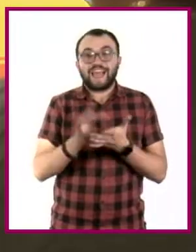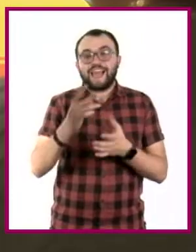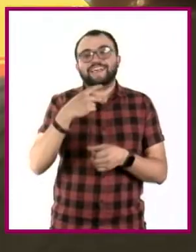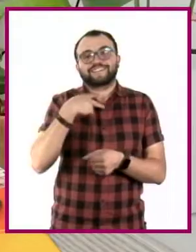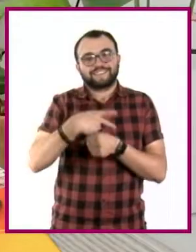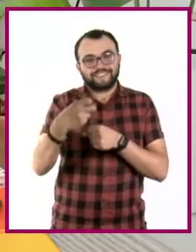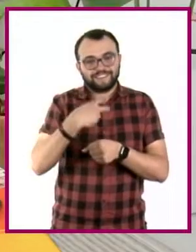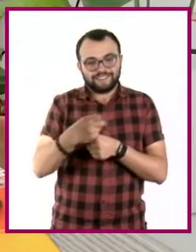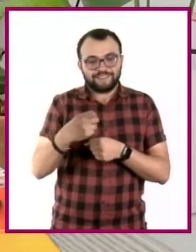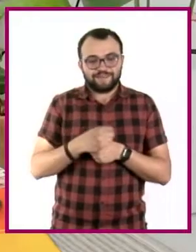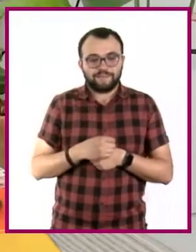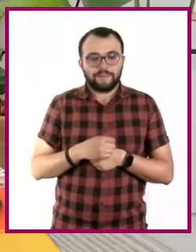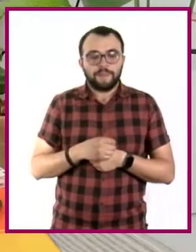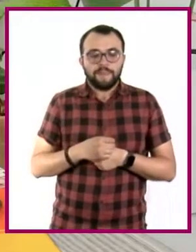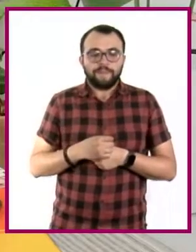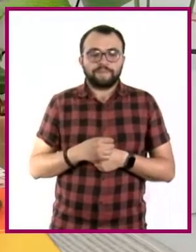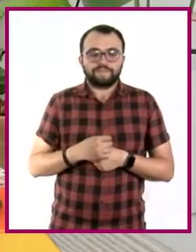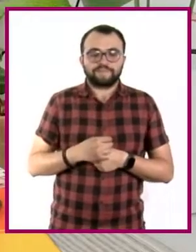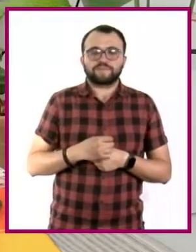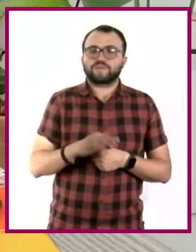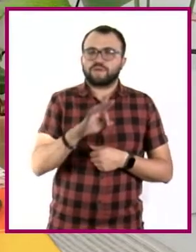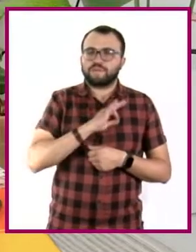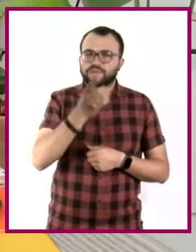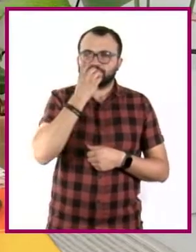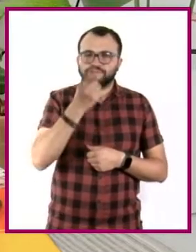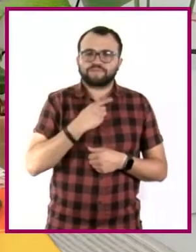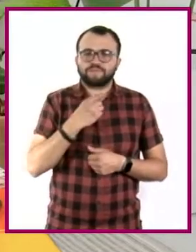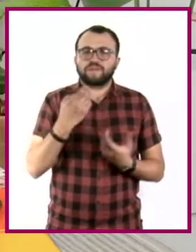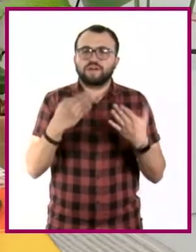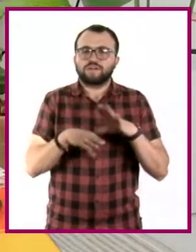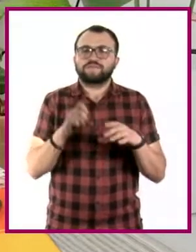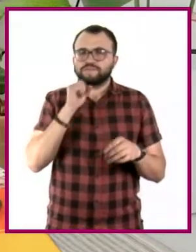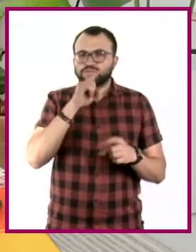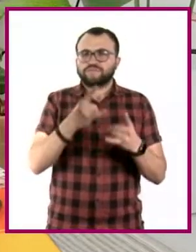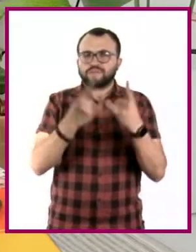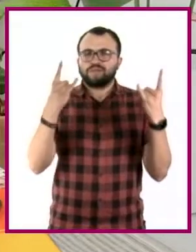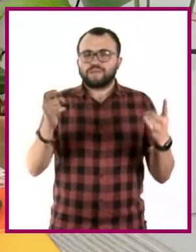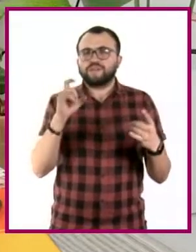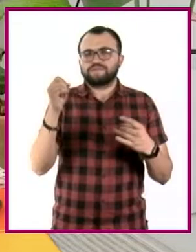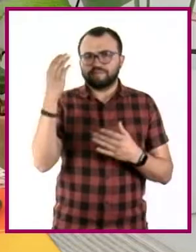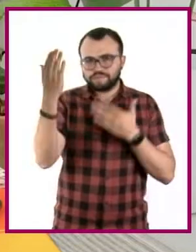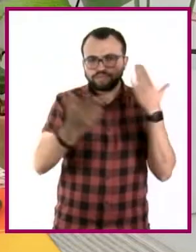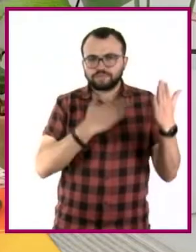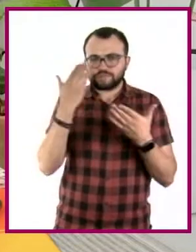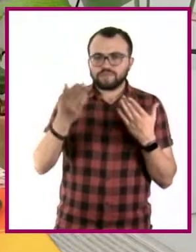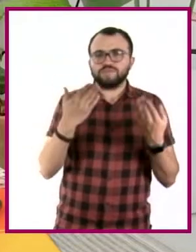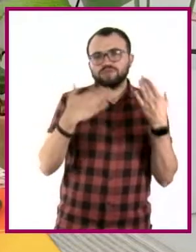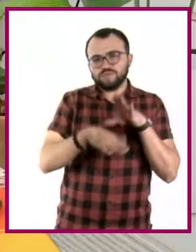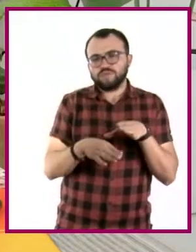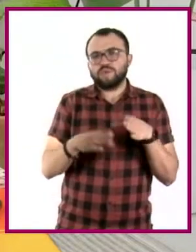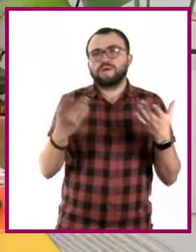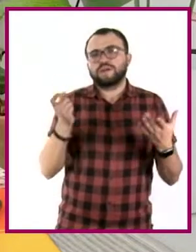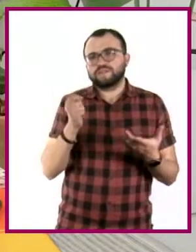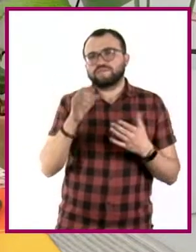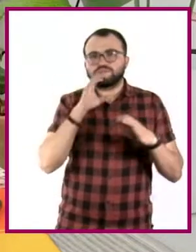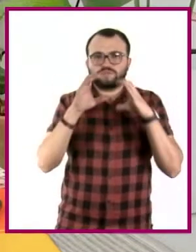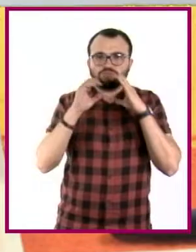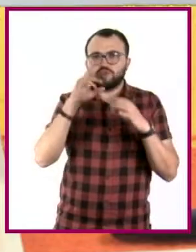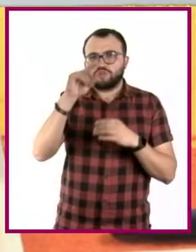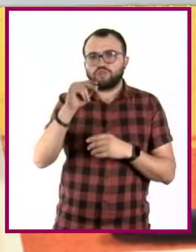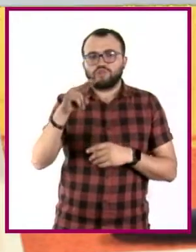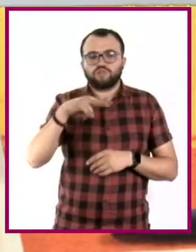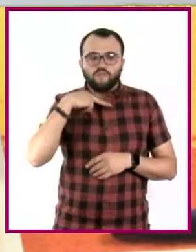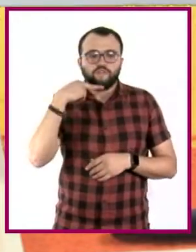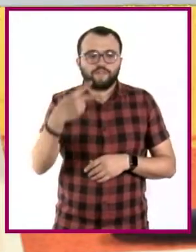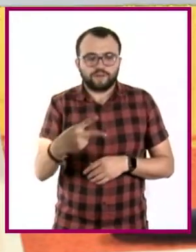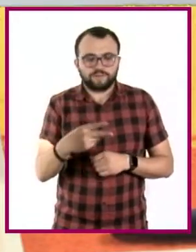invitarme. ¿Nos podría comentar un poco de la historia sobre los estudios de la comunicación no verbal?